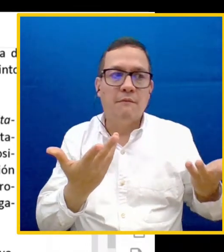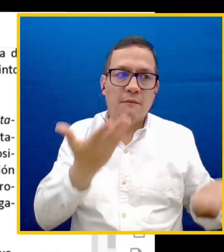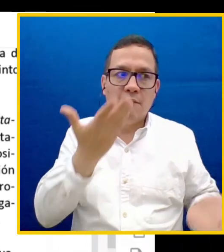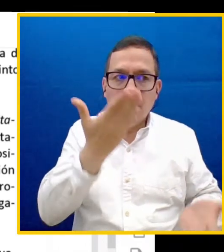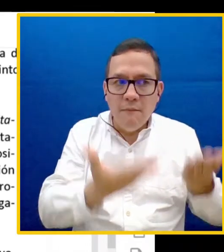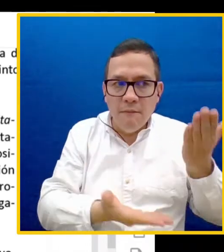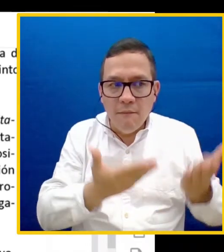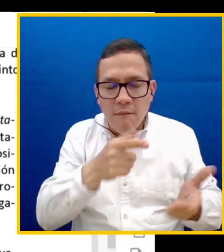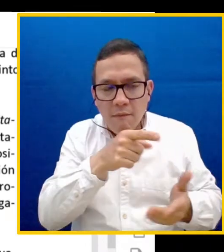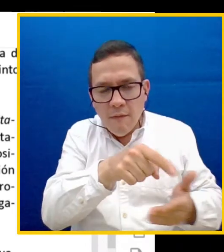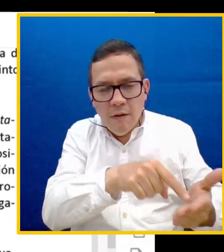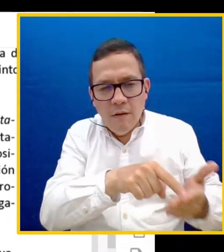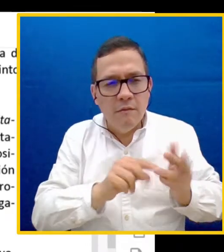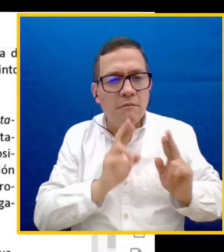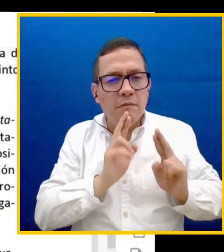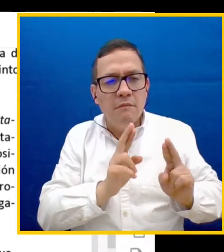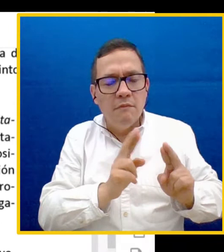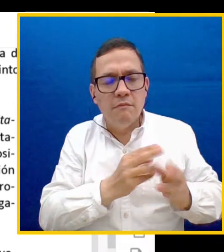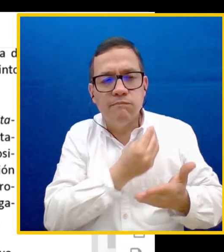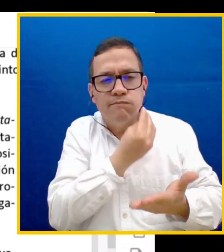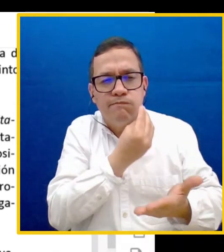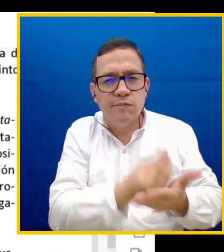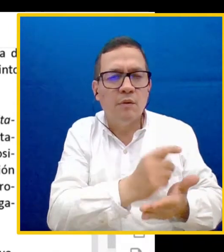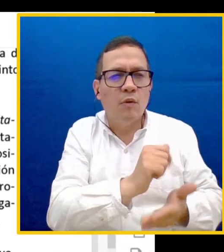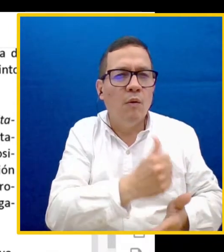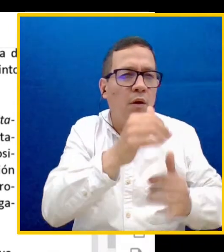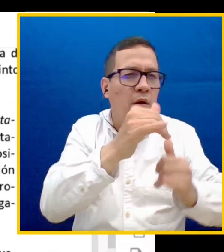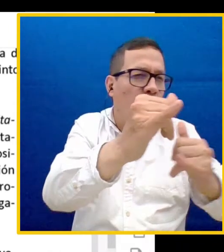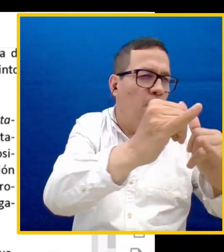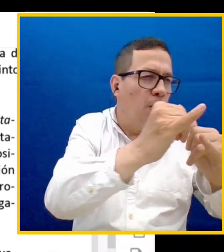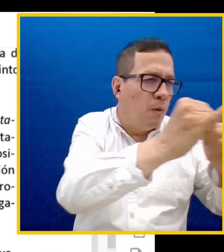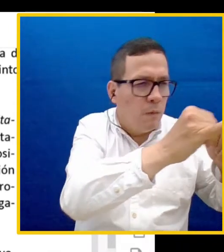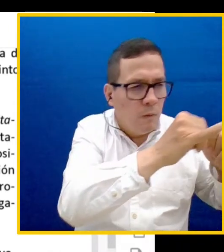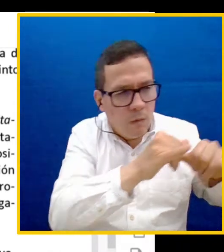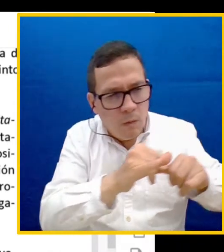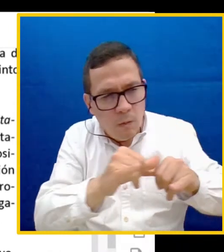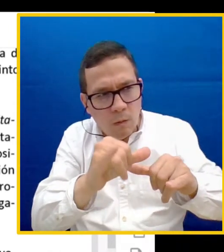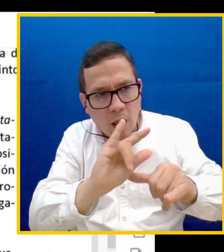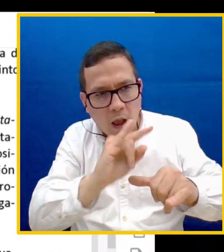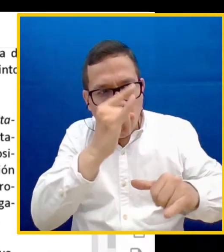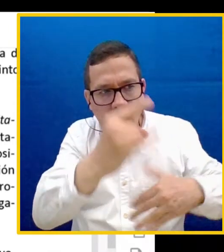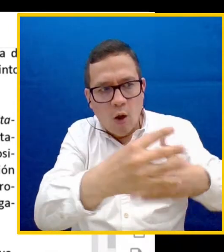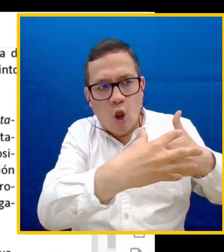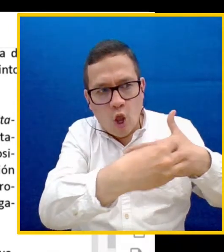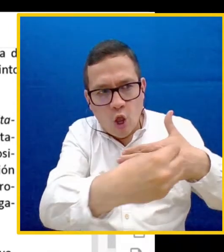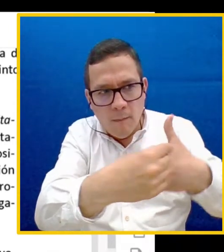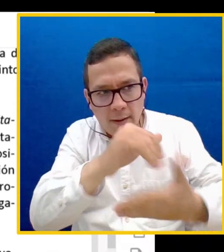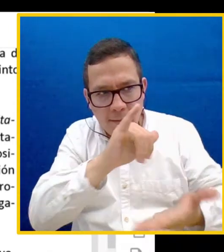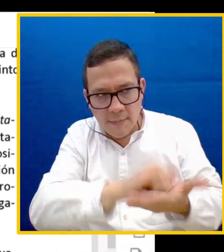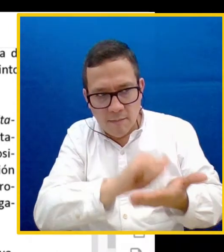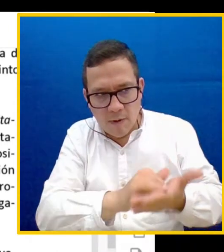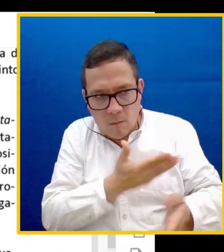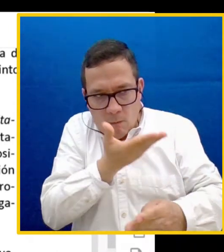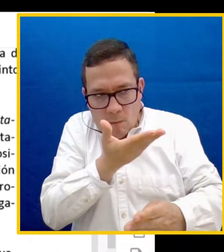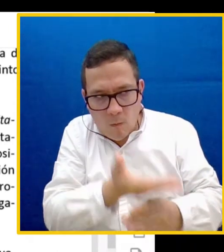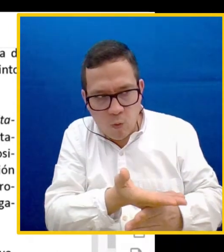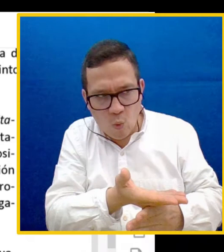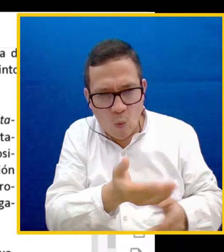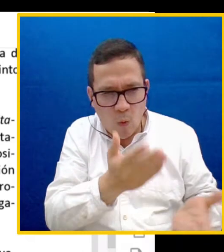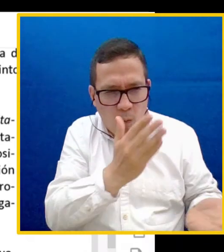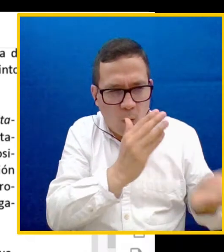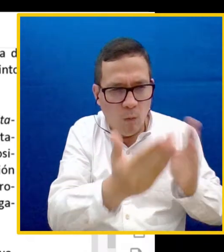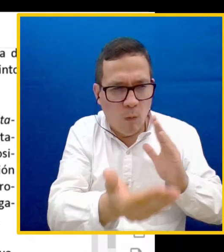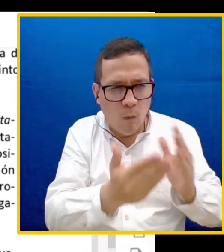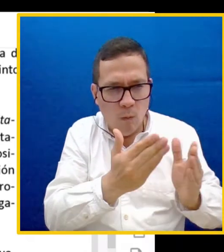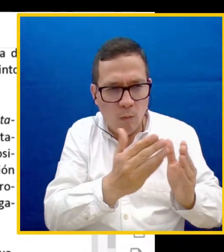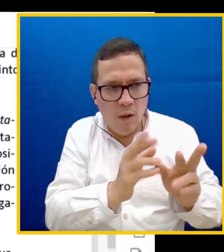los resultados de investigación similares y brindando la posibilidad de reproducir con precisión la propuesta investigativa,